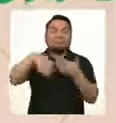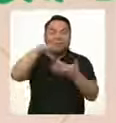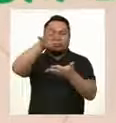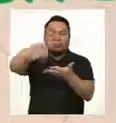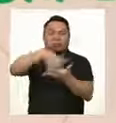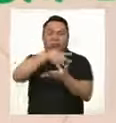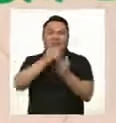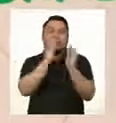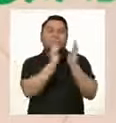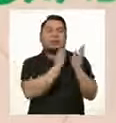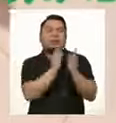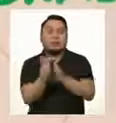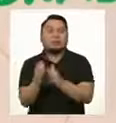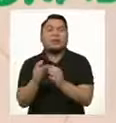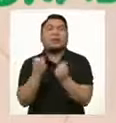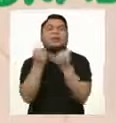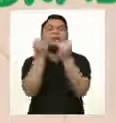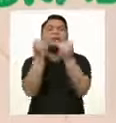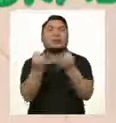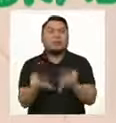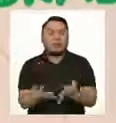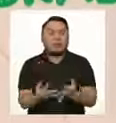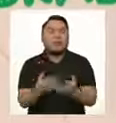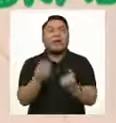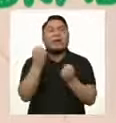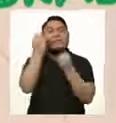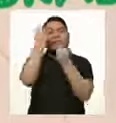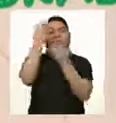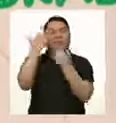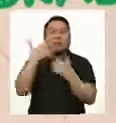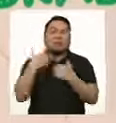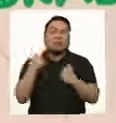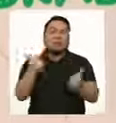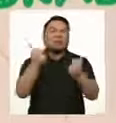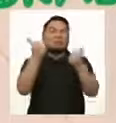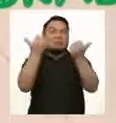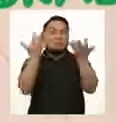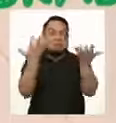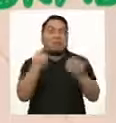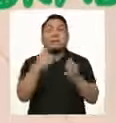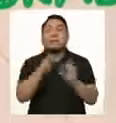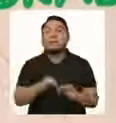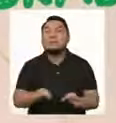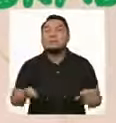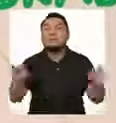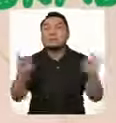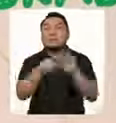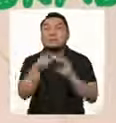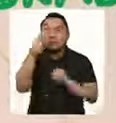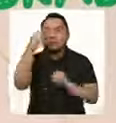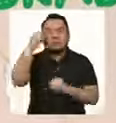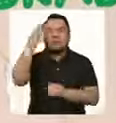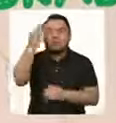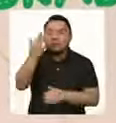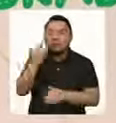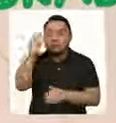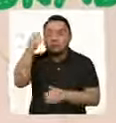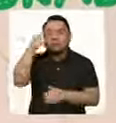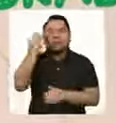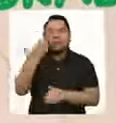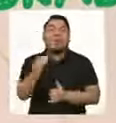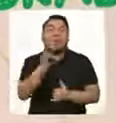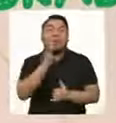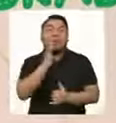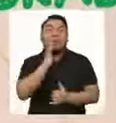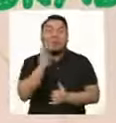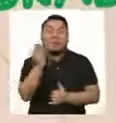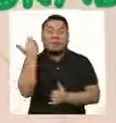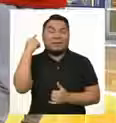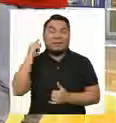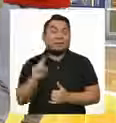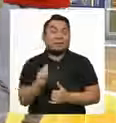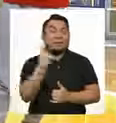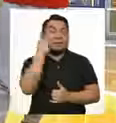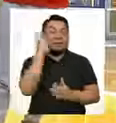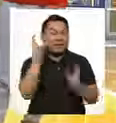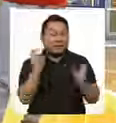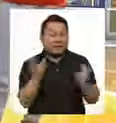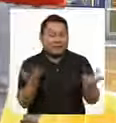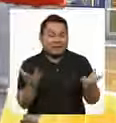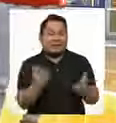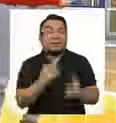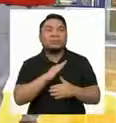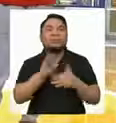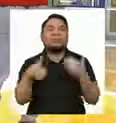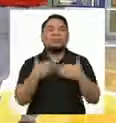de distribución de frecuencias y ganamos por goleada. Pero lo importante es reflexionar sobre lo que hablamos al principio,